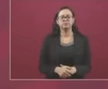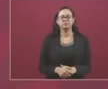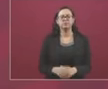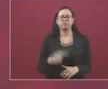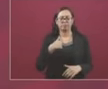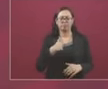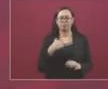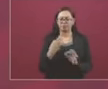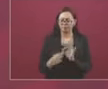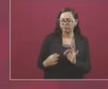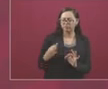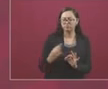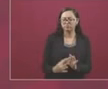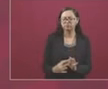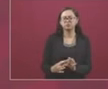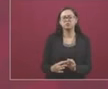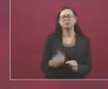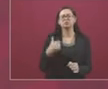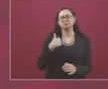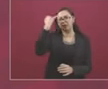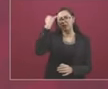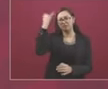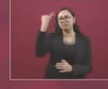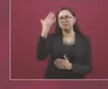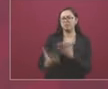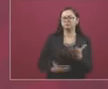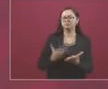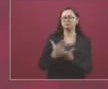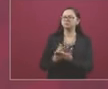una iniciativa de reforma constitucional